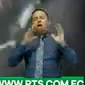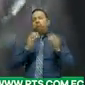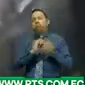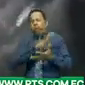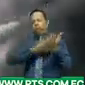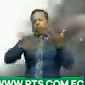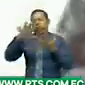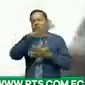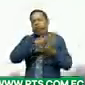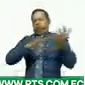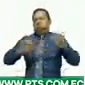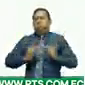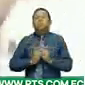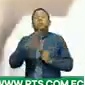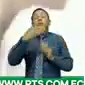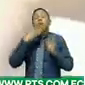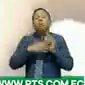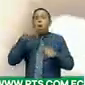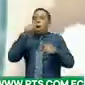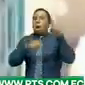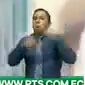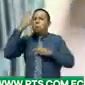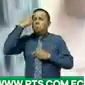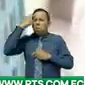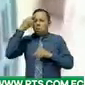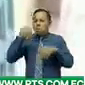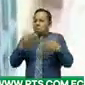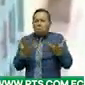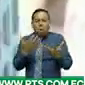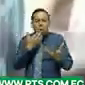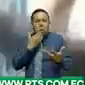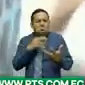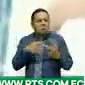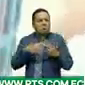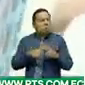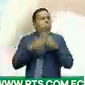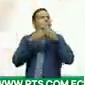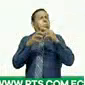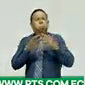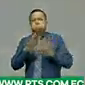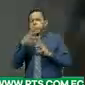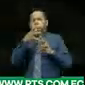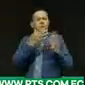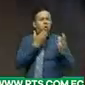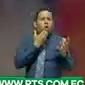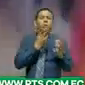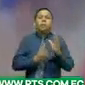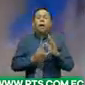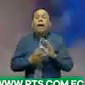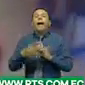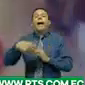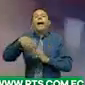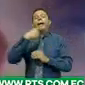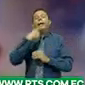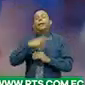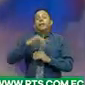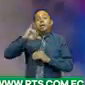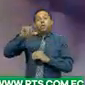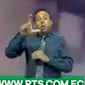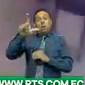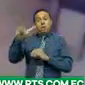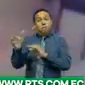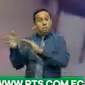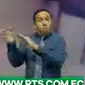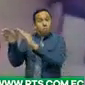Lo que pocos apuntaban es que esa violencia se generaría a la interna de la misma agrupación. Con la muerte de JL,